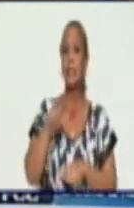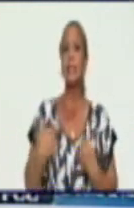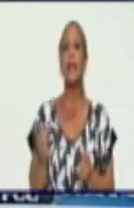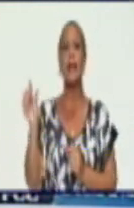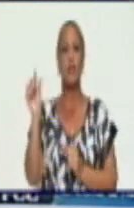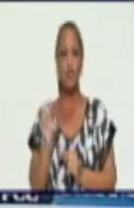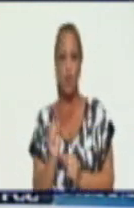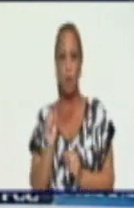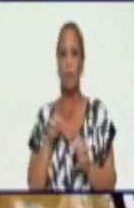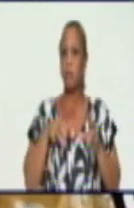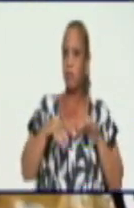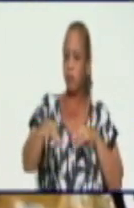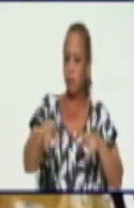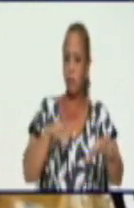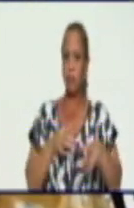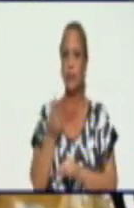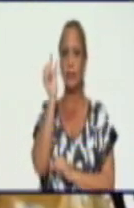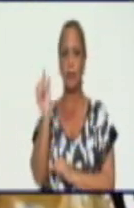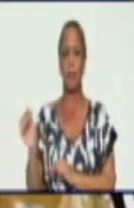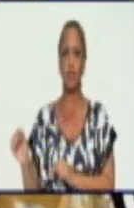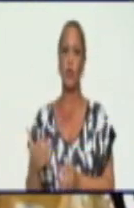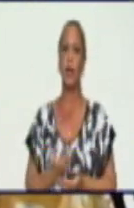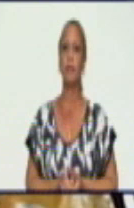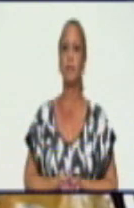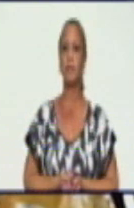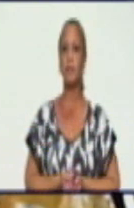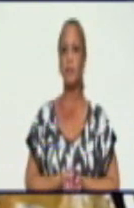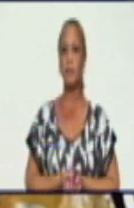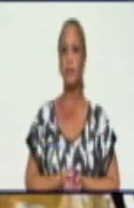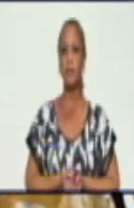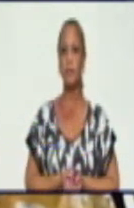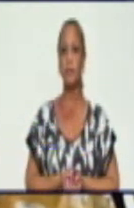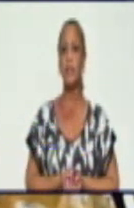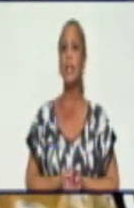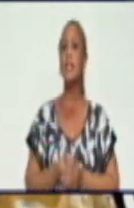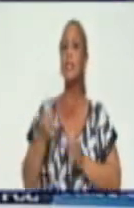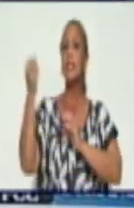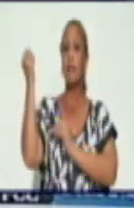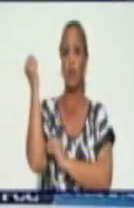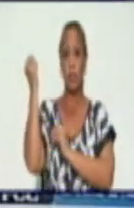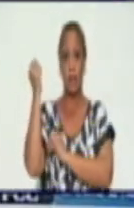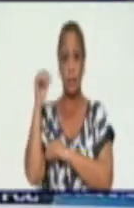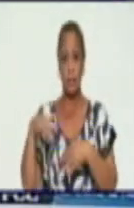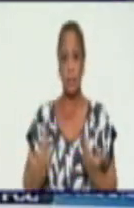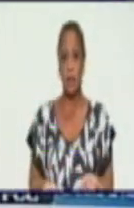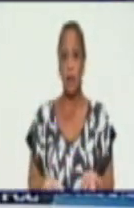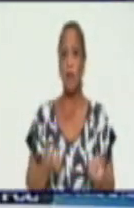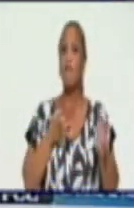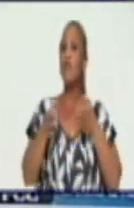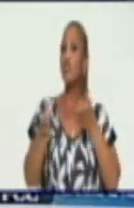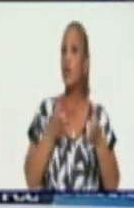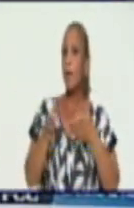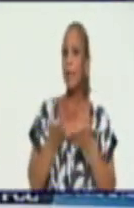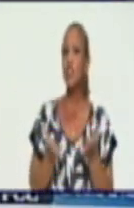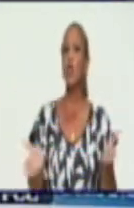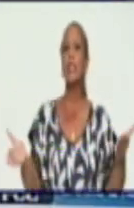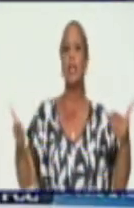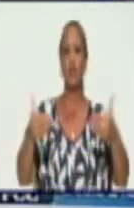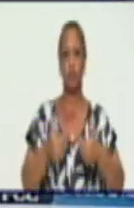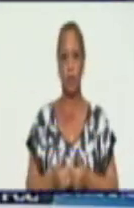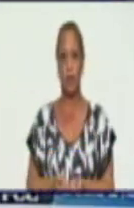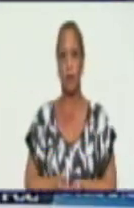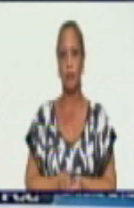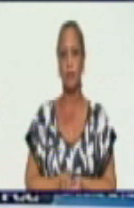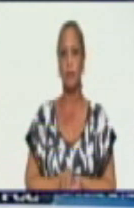de la movilidad de personas se fortalece integralmente el funcionamiento lo cierre la